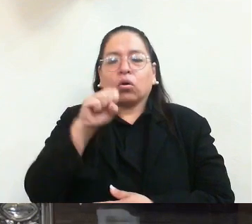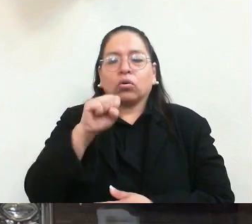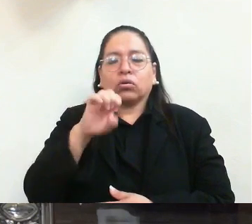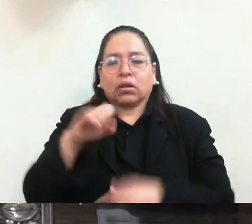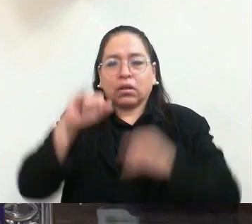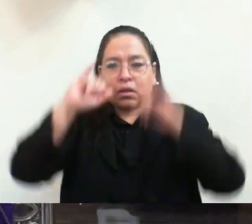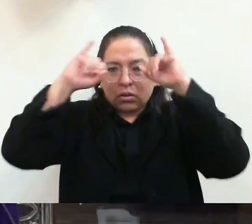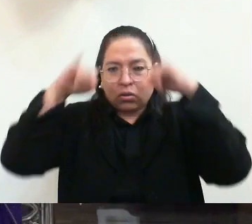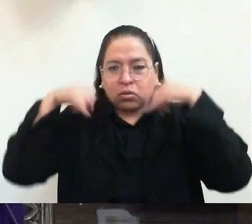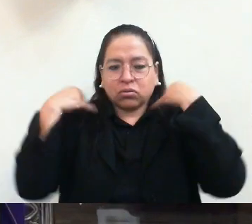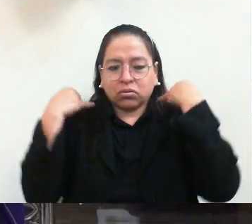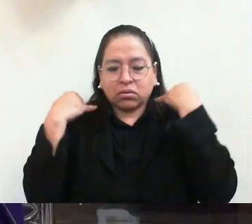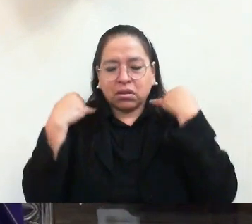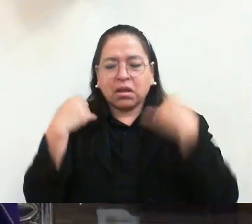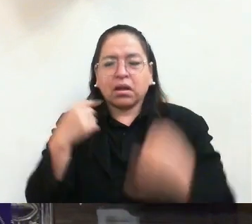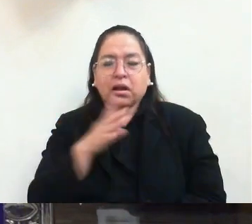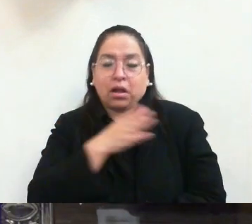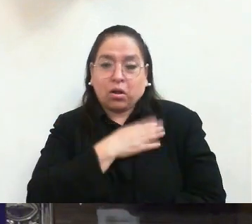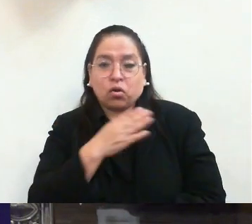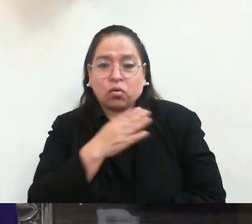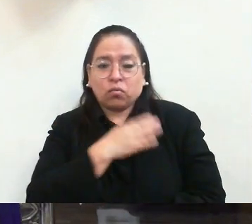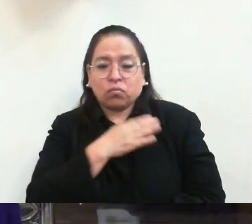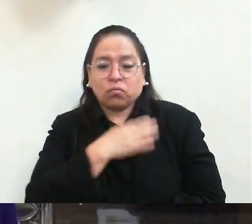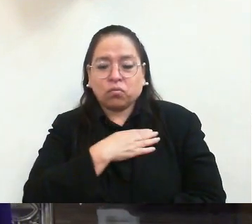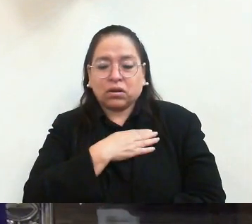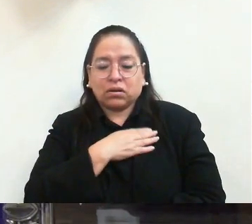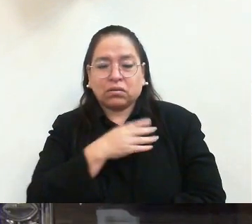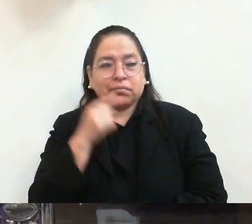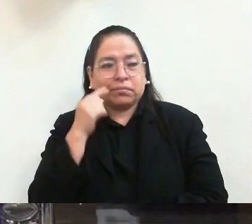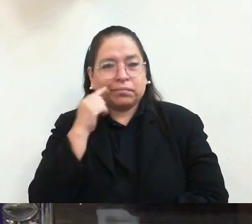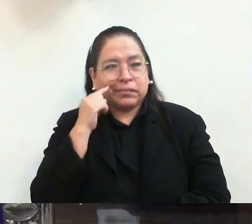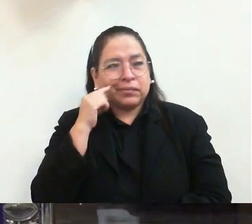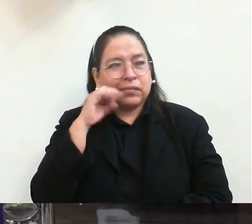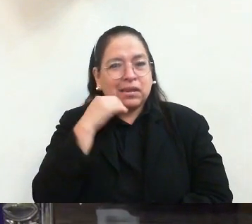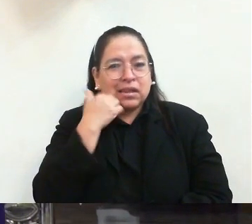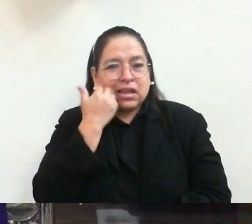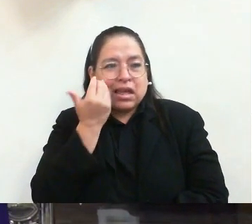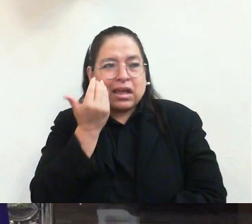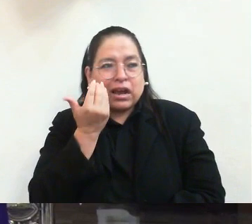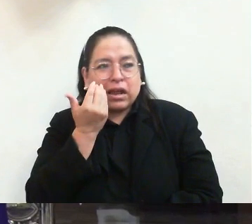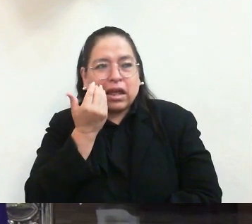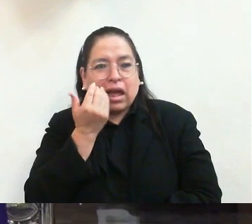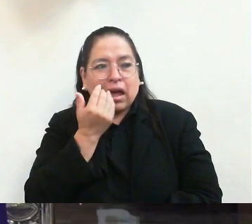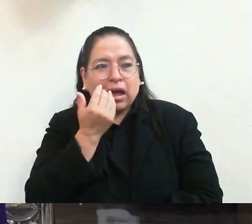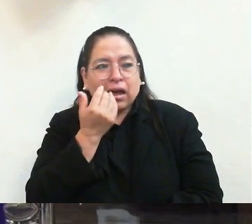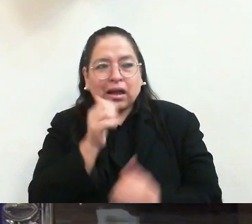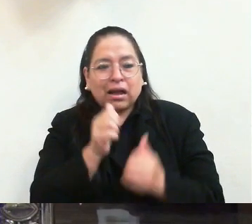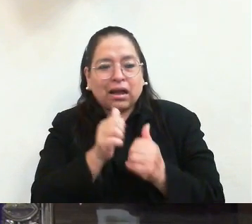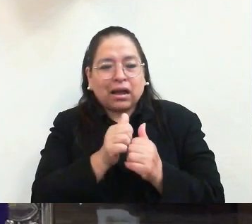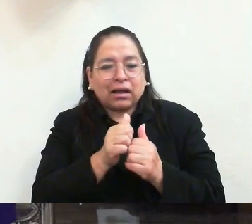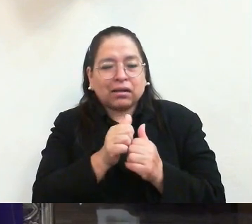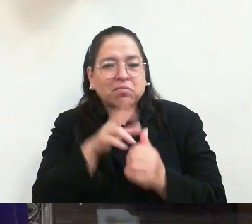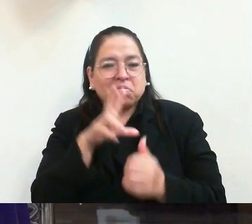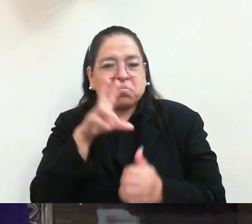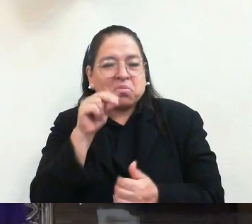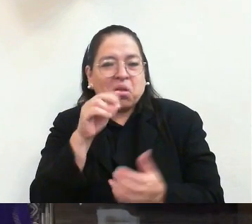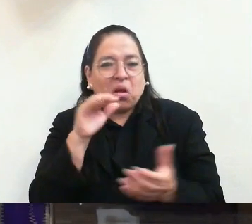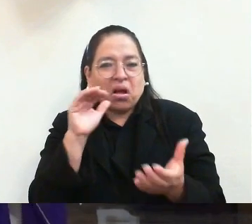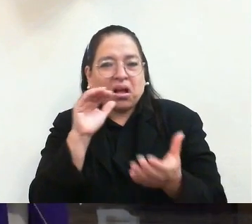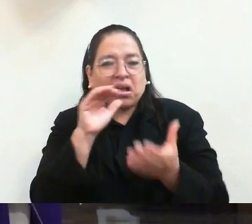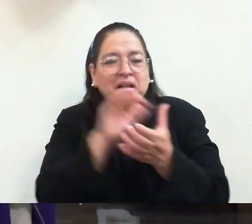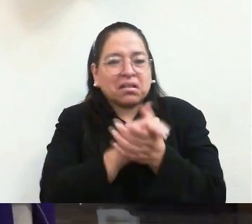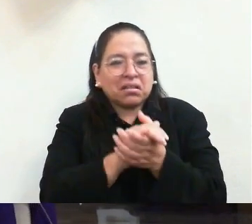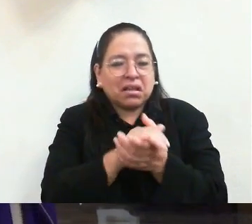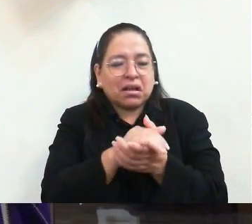y no lo entendía decidió repudiarla en secreto ella también